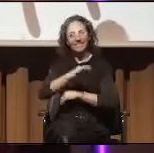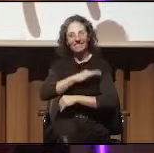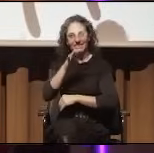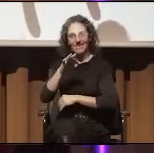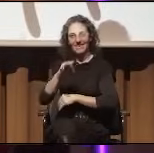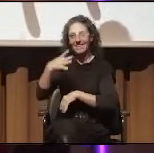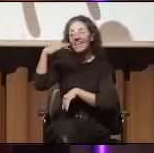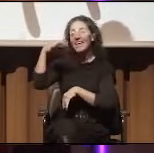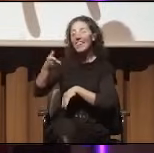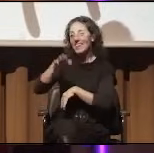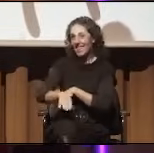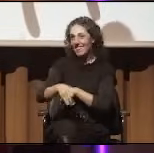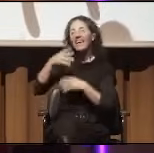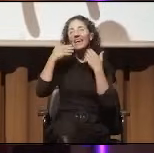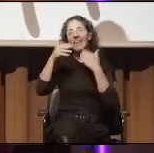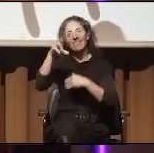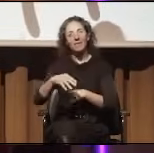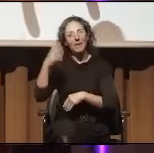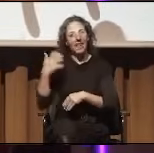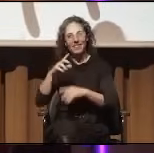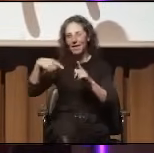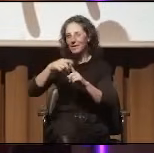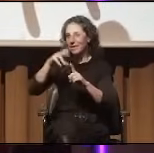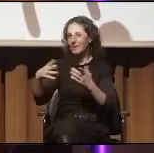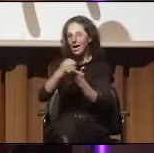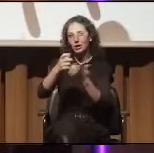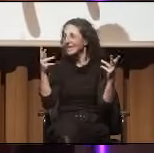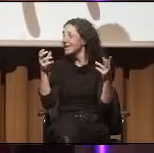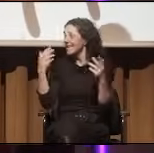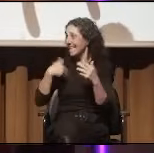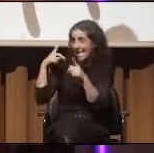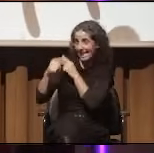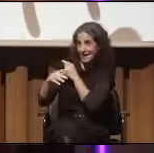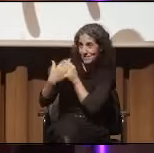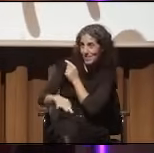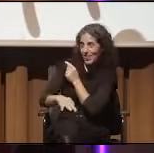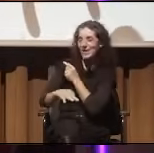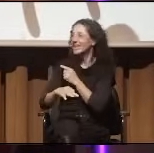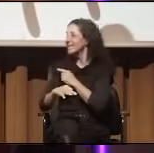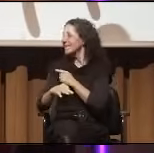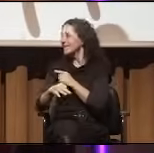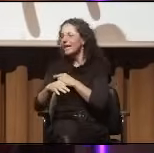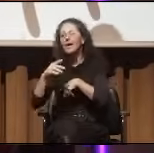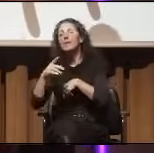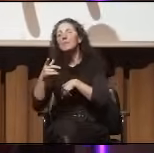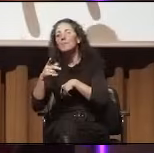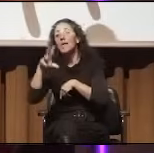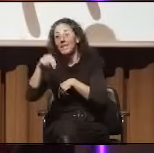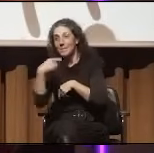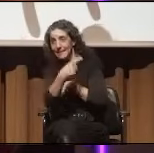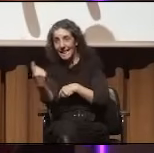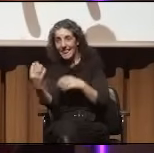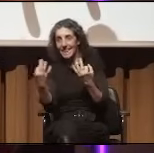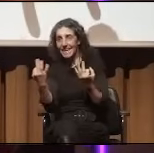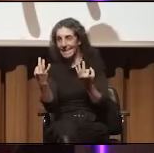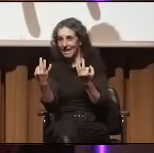Alicia Sera y a todos los voluntarios, y muchísimas gracias. Sí, yo creo que sí. Y también decir a la gente que está conectada